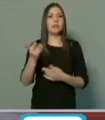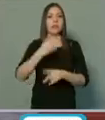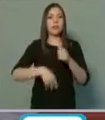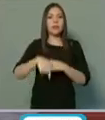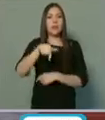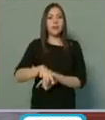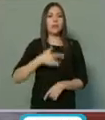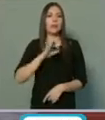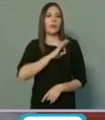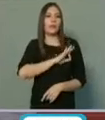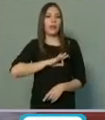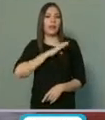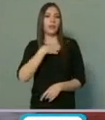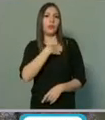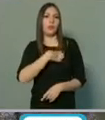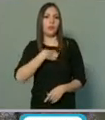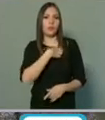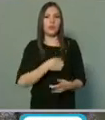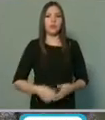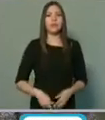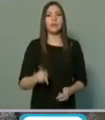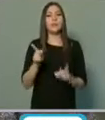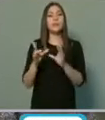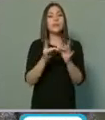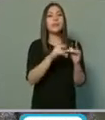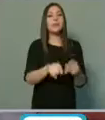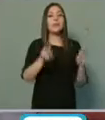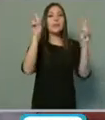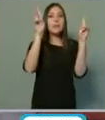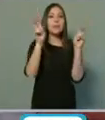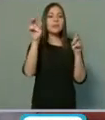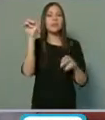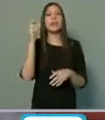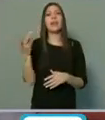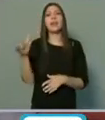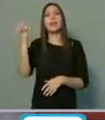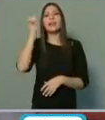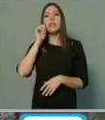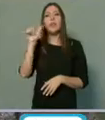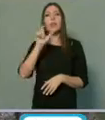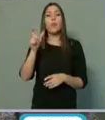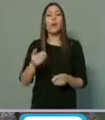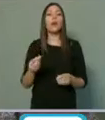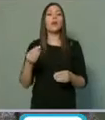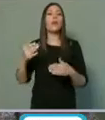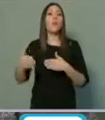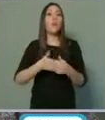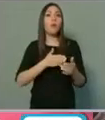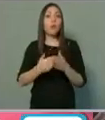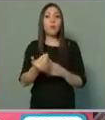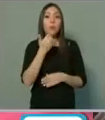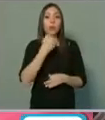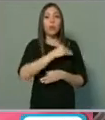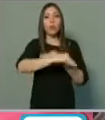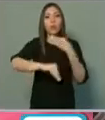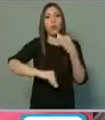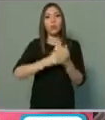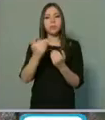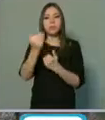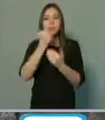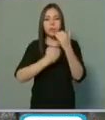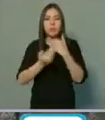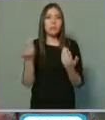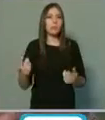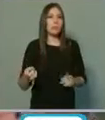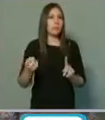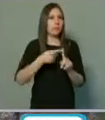muy feliz y muy contenta. Y hablar de estos temas porque de verdad, siempre que se pone un alimento de moda, todo mundo lo consumimos, pero para